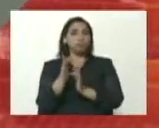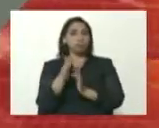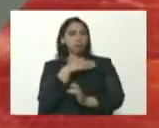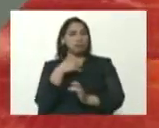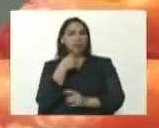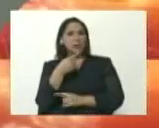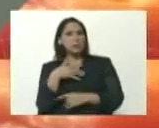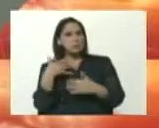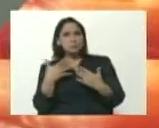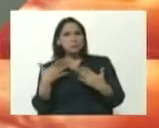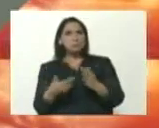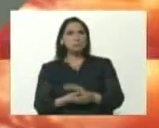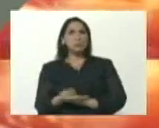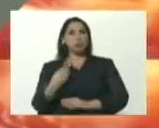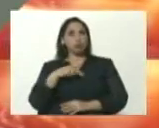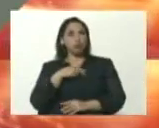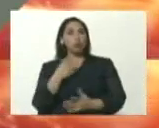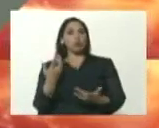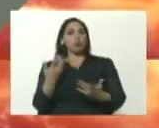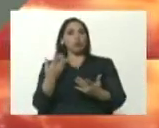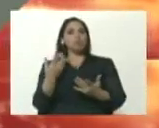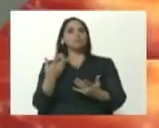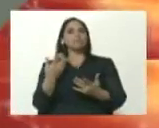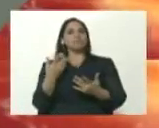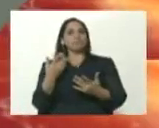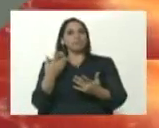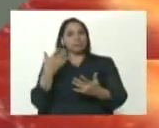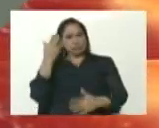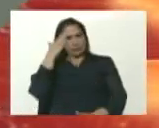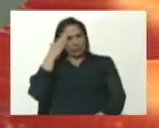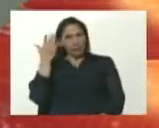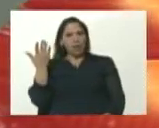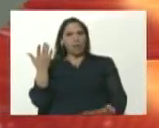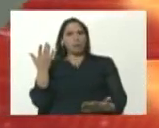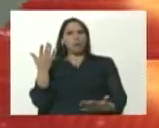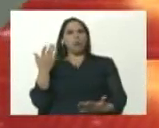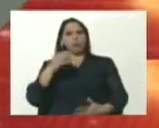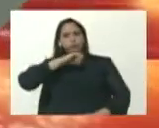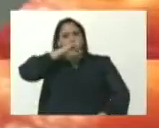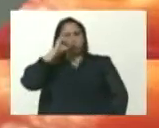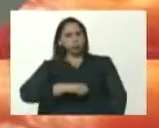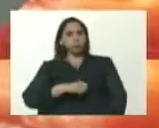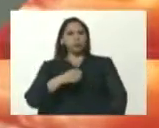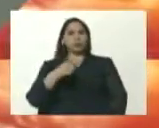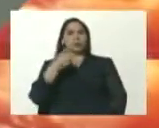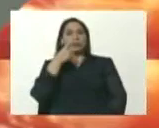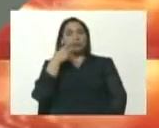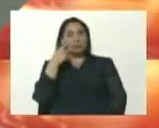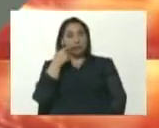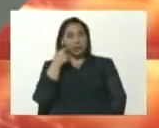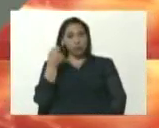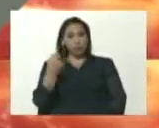somos seguidores, discípulos de nuestro Señor Jesucristo.